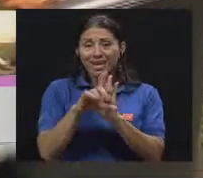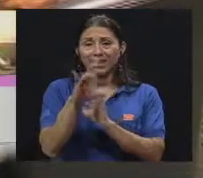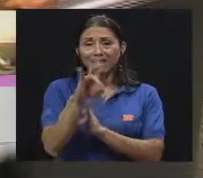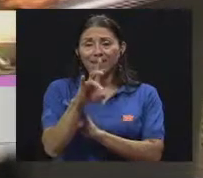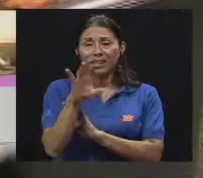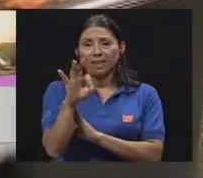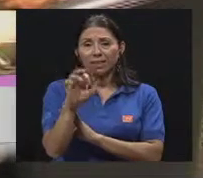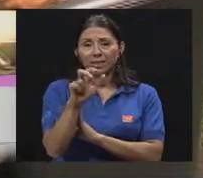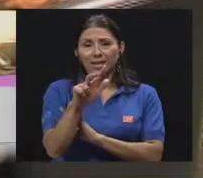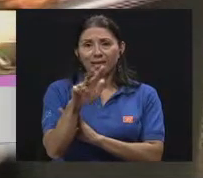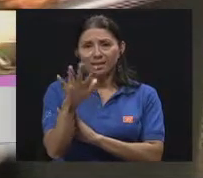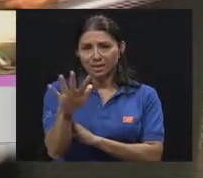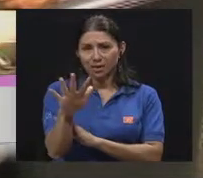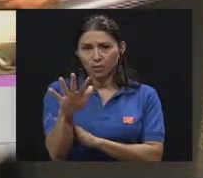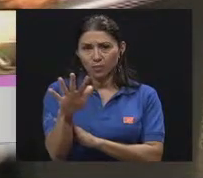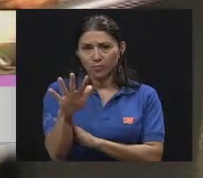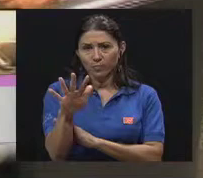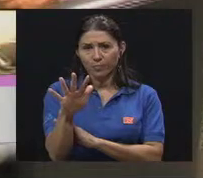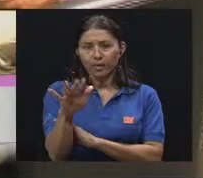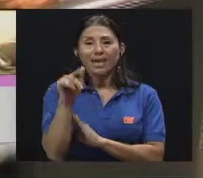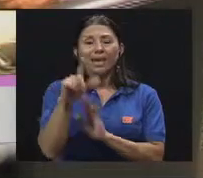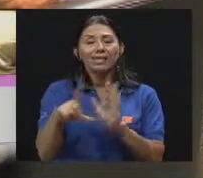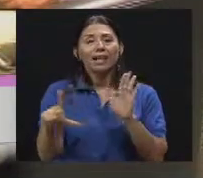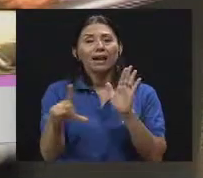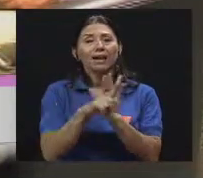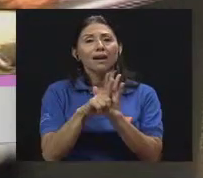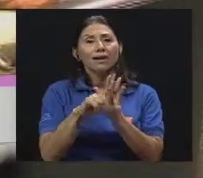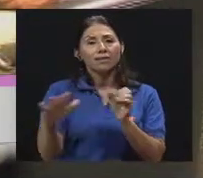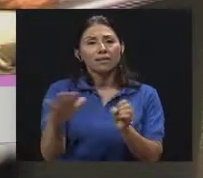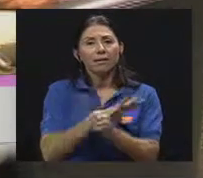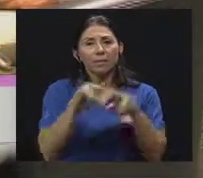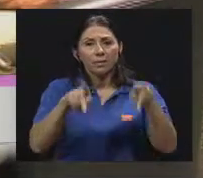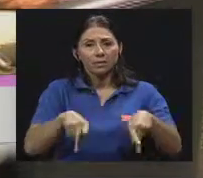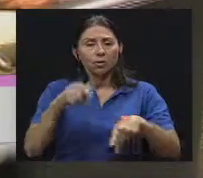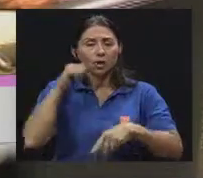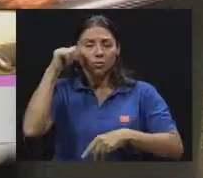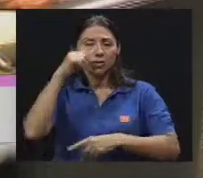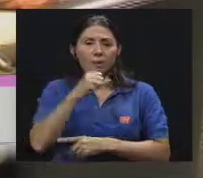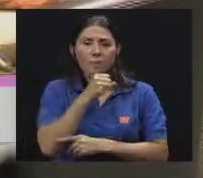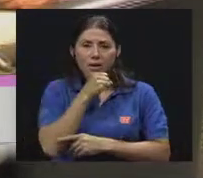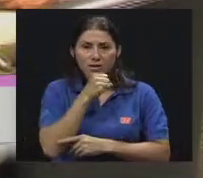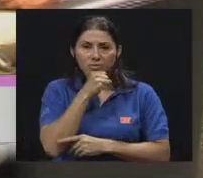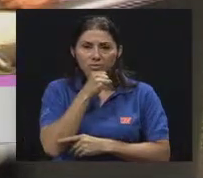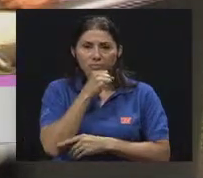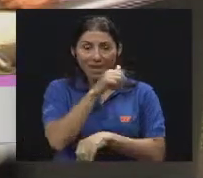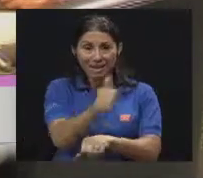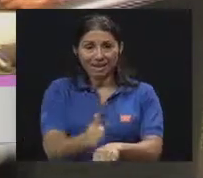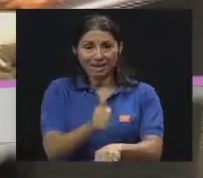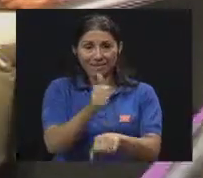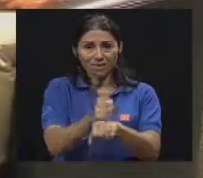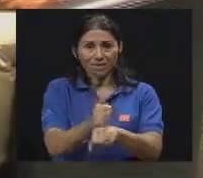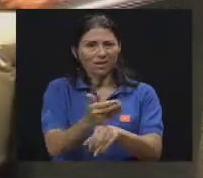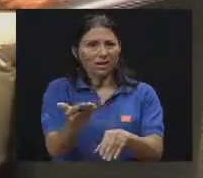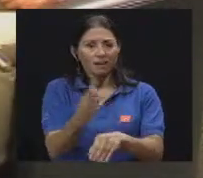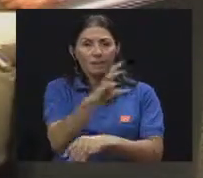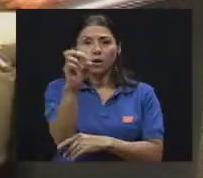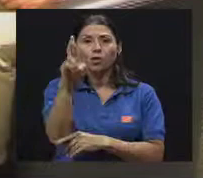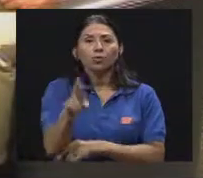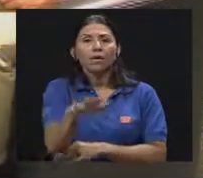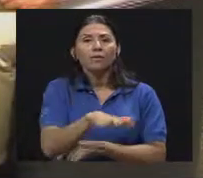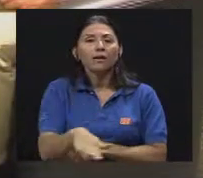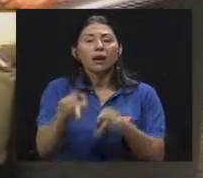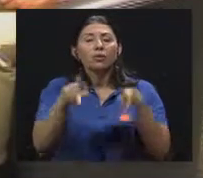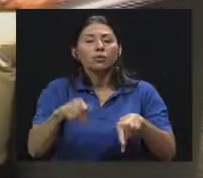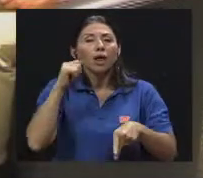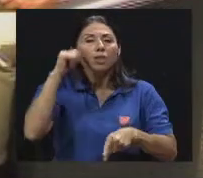ley 7935, que es la ley integral de la persona adulta mayor, establece que en nuestro país un